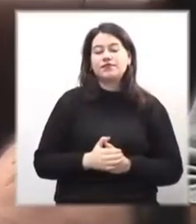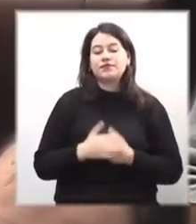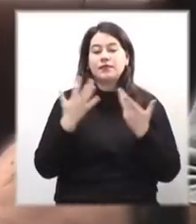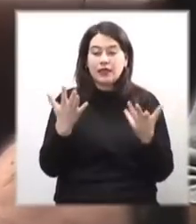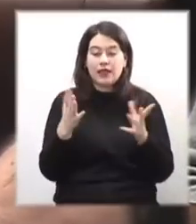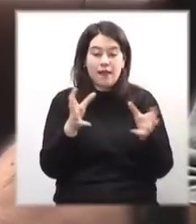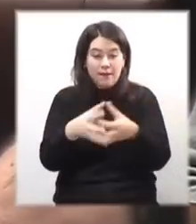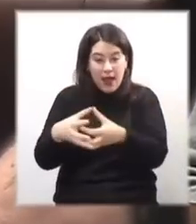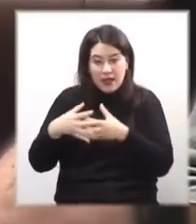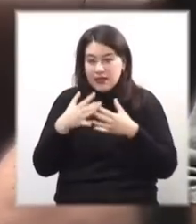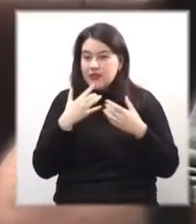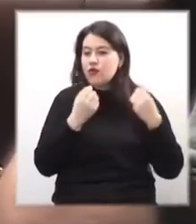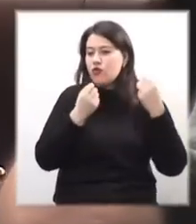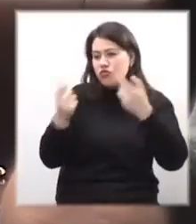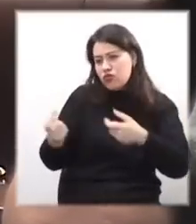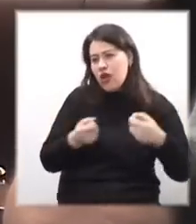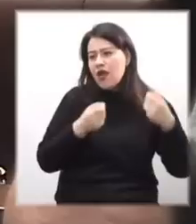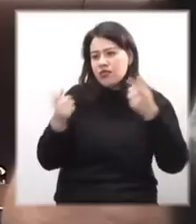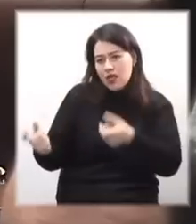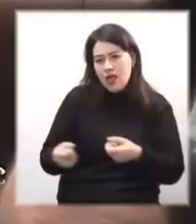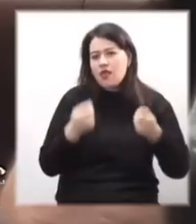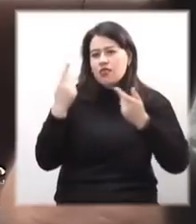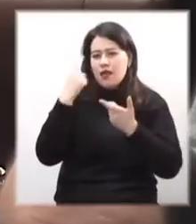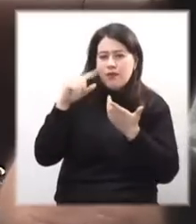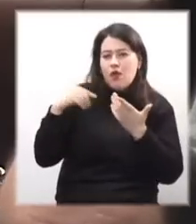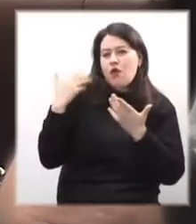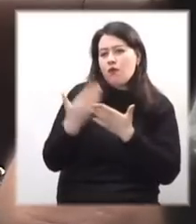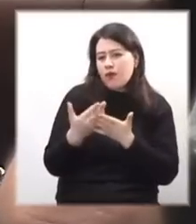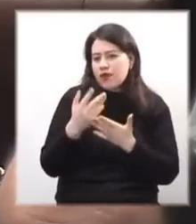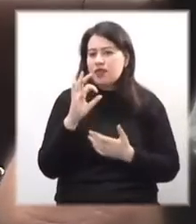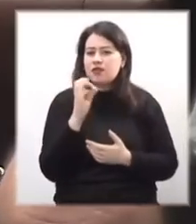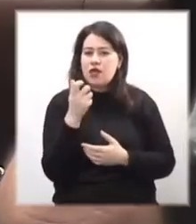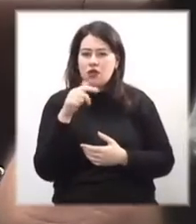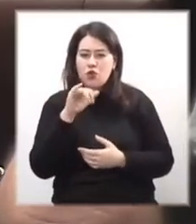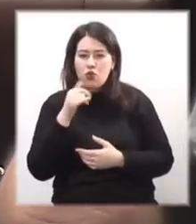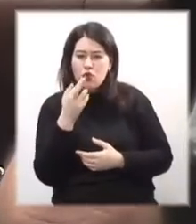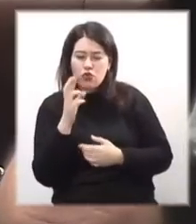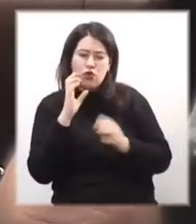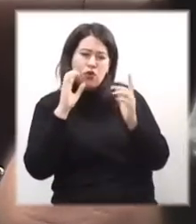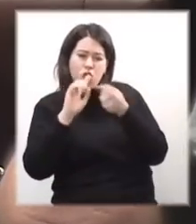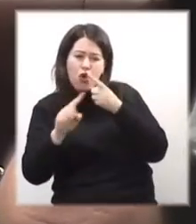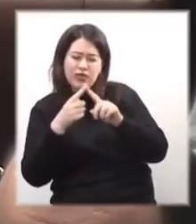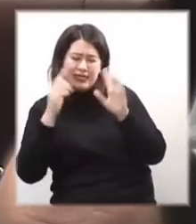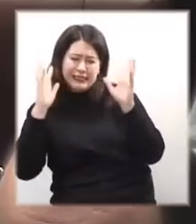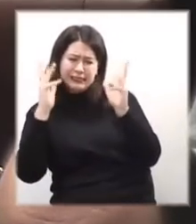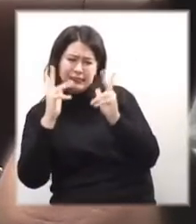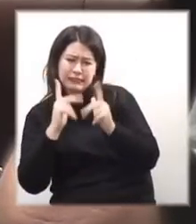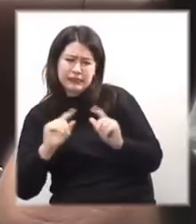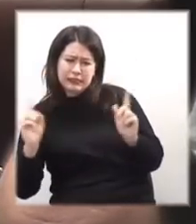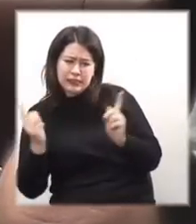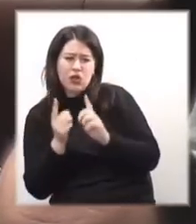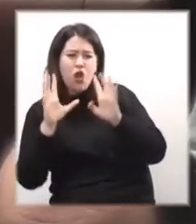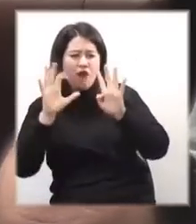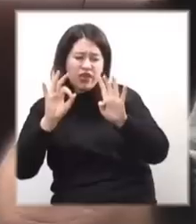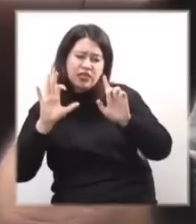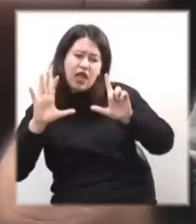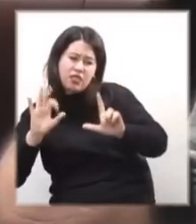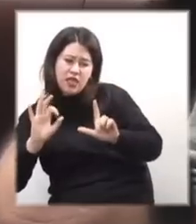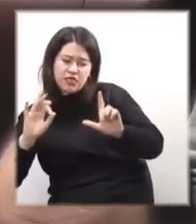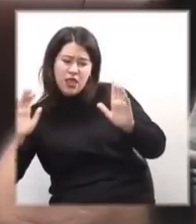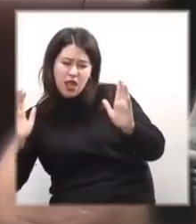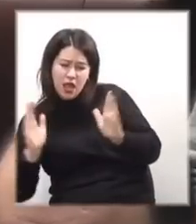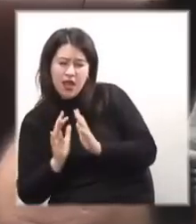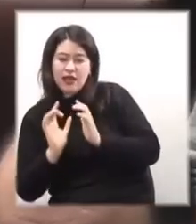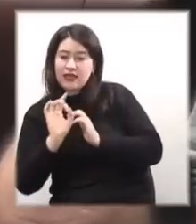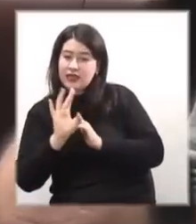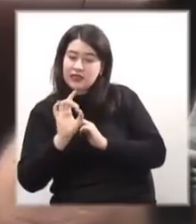Los partidos le volcaron propuestas a Sanjurjo, el coordinador las sistematizó, primero eran como 90 medidas, luego 70 y poco, y ahora estamos hablando